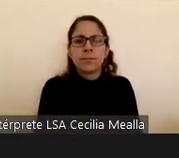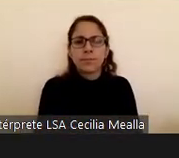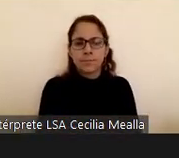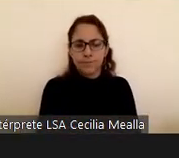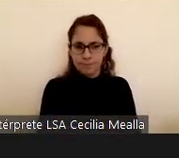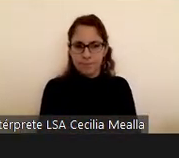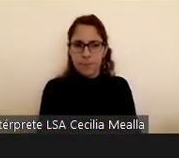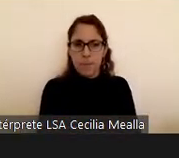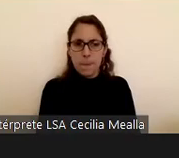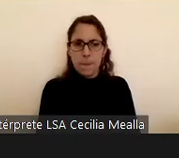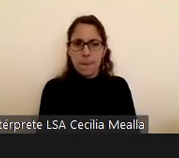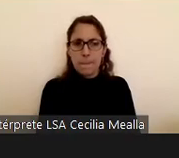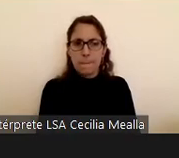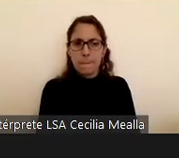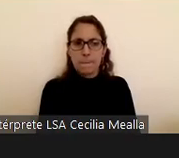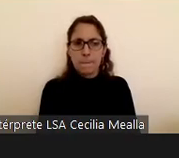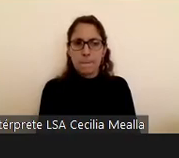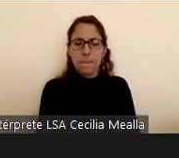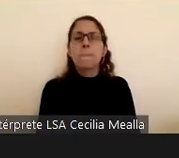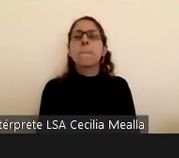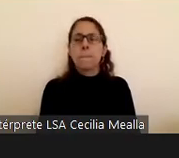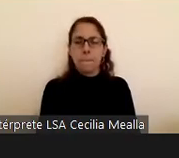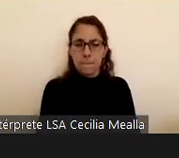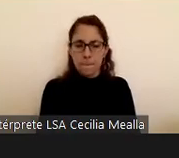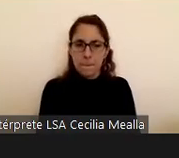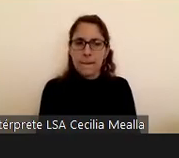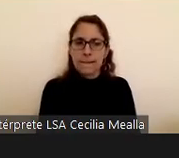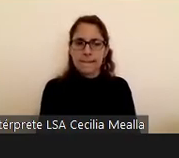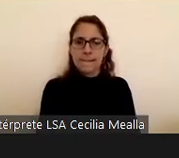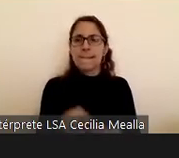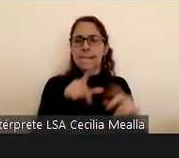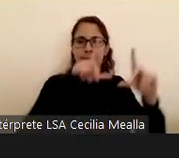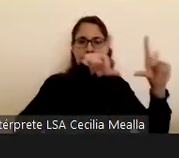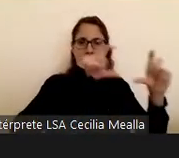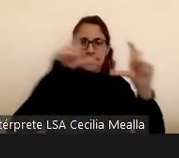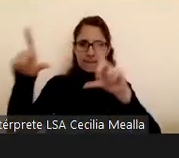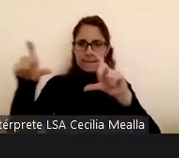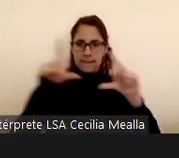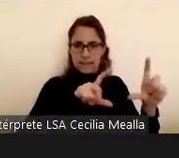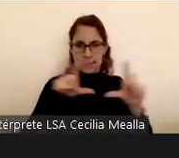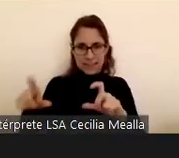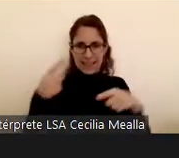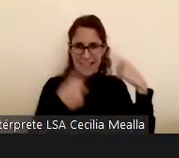Entonces, vamos a observar todas las imágenes primero.